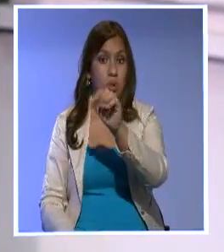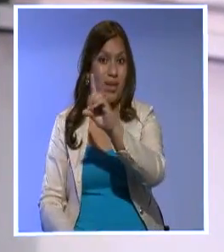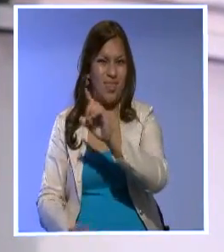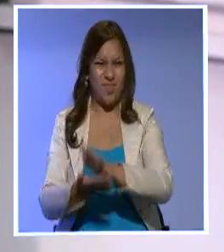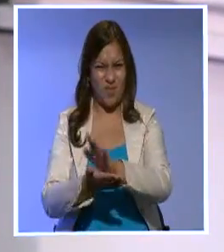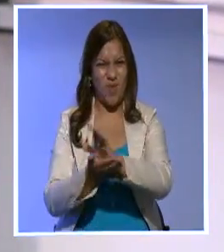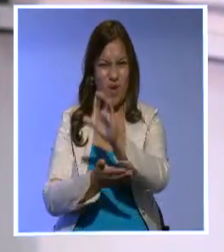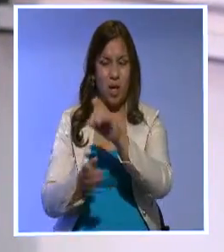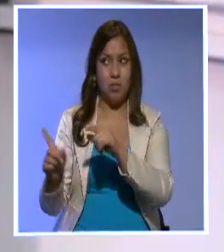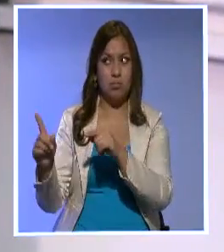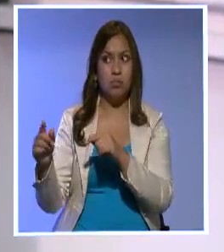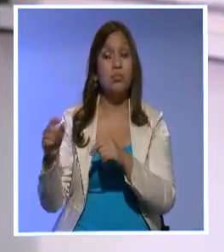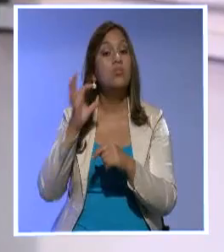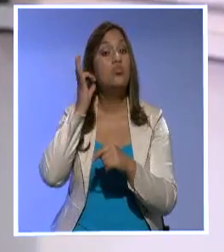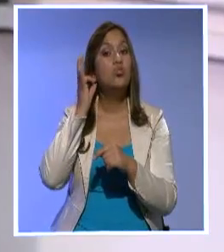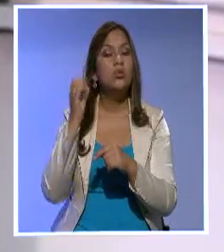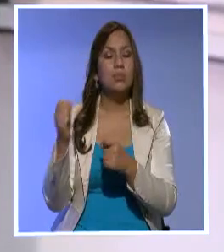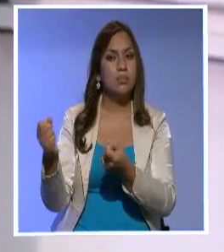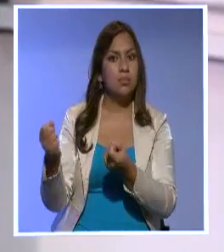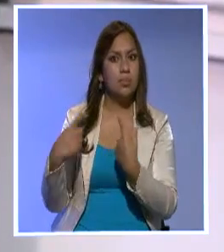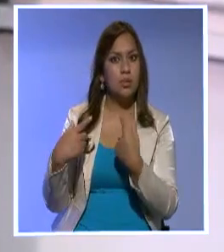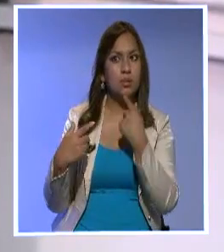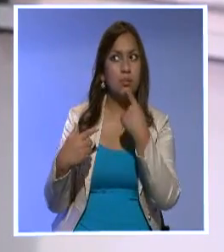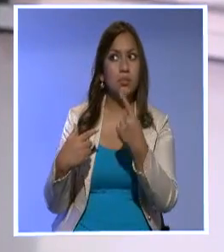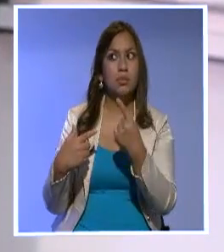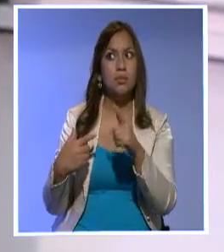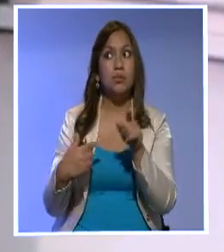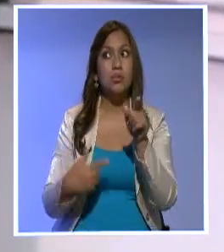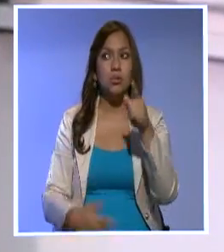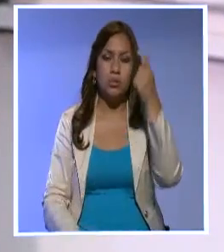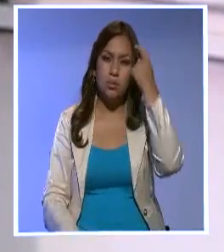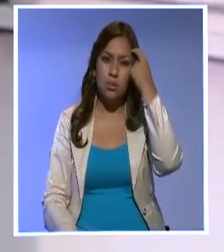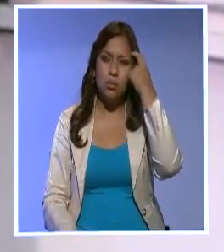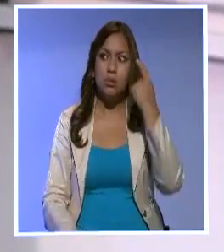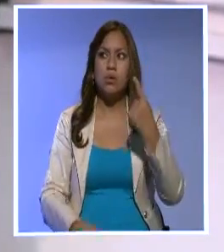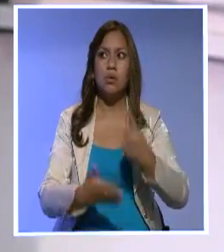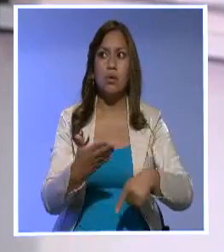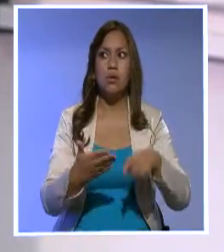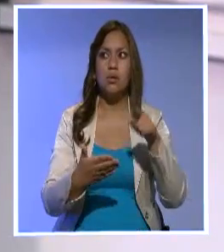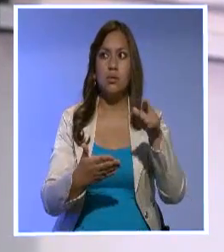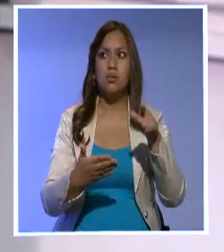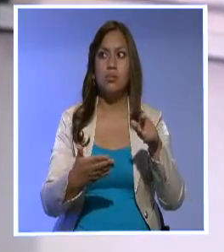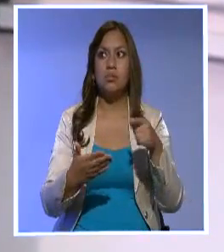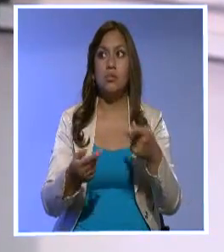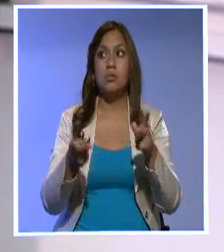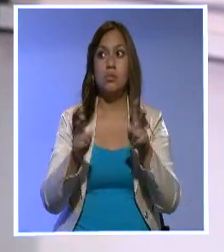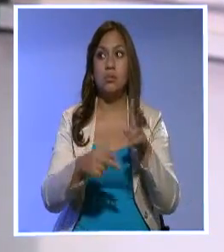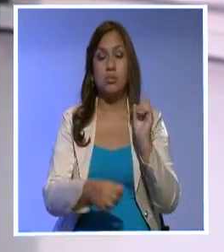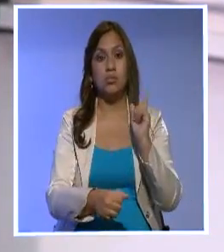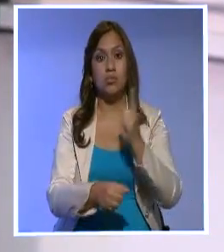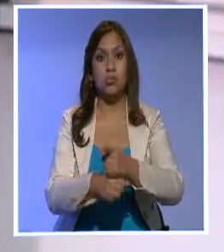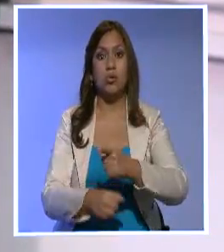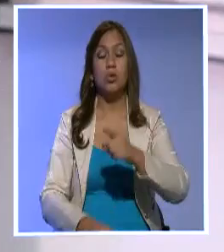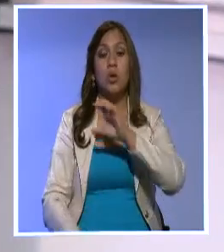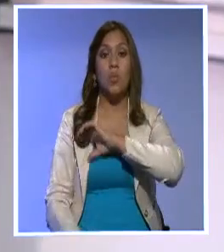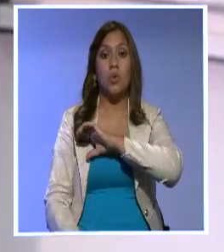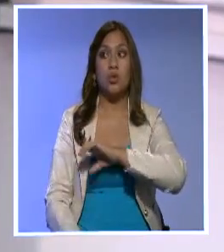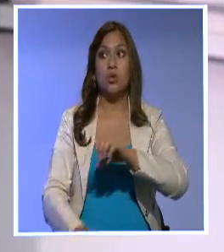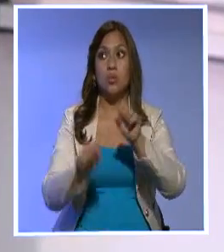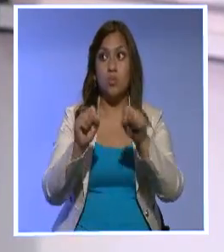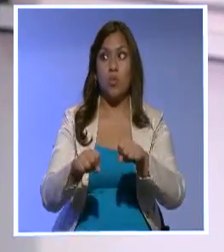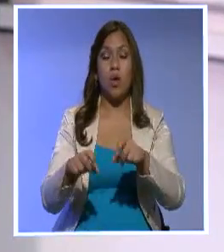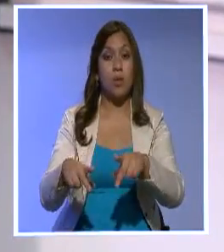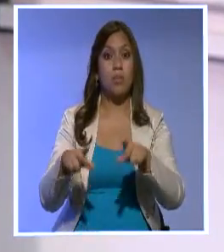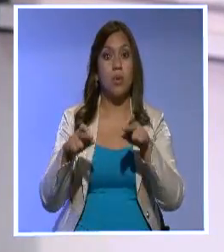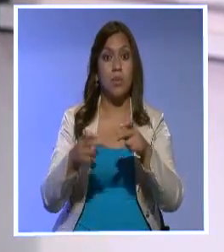de las chicas me hizo una pregunta y me hizo la pregunta y me dijo que piensa usted que a través de una ordenanza municipal se permita